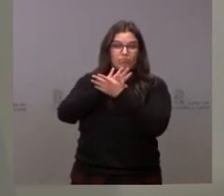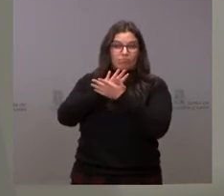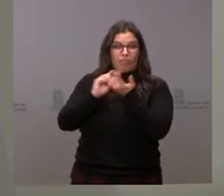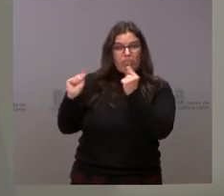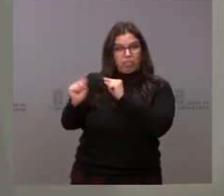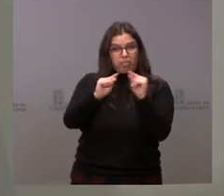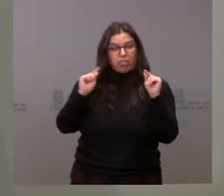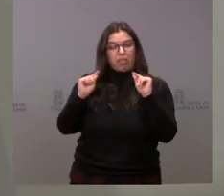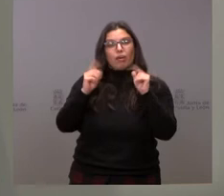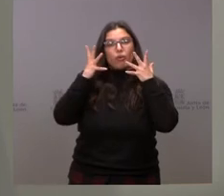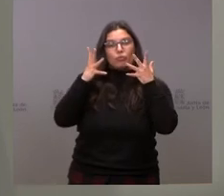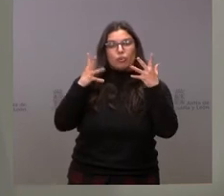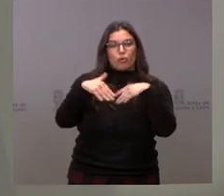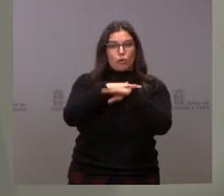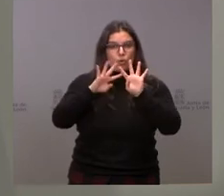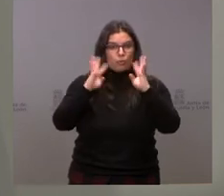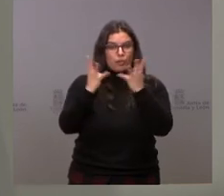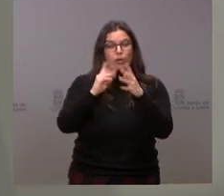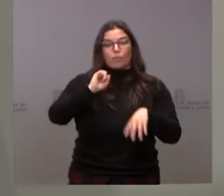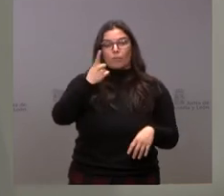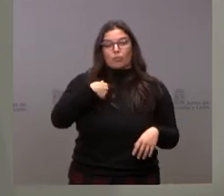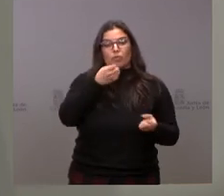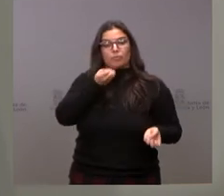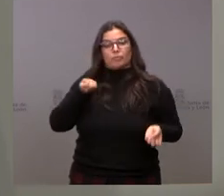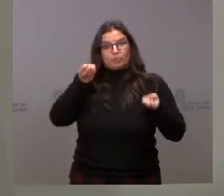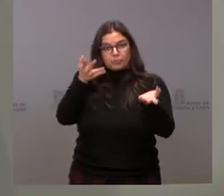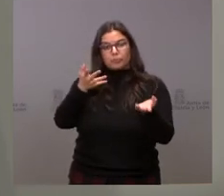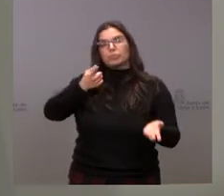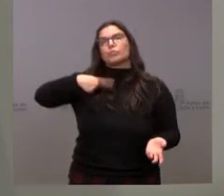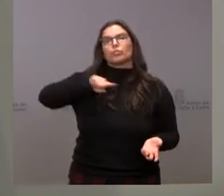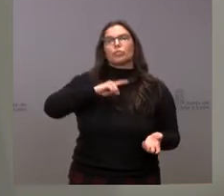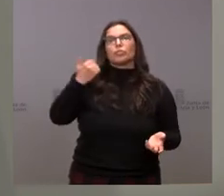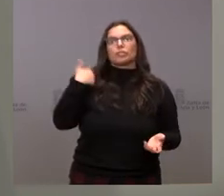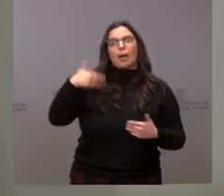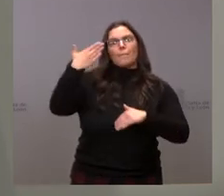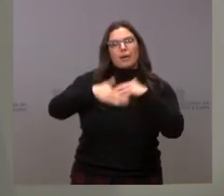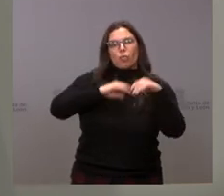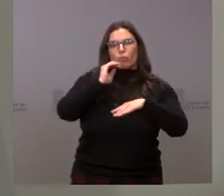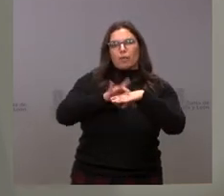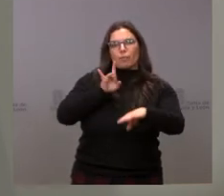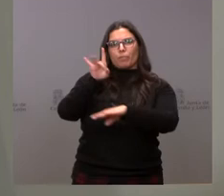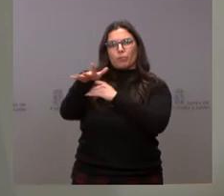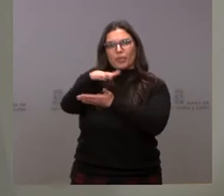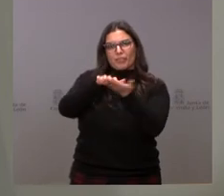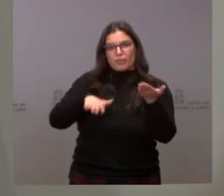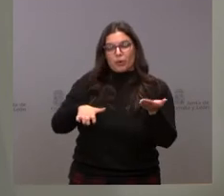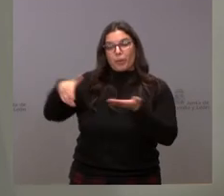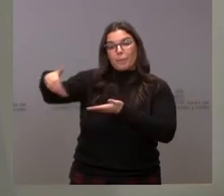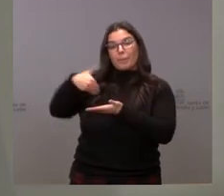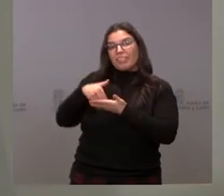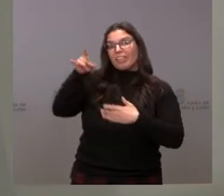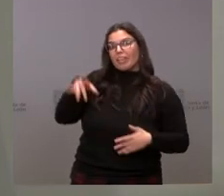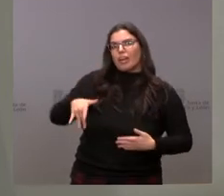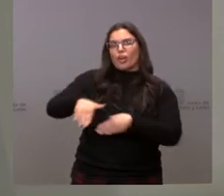de gobierno por un lado he informado al consejo que hemos remitido ya en plazo el informe que se nos solicitó por parte